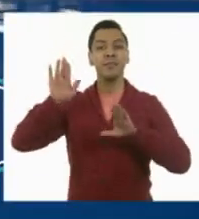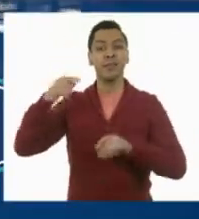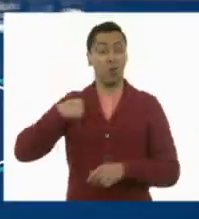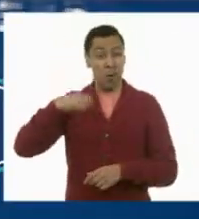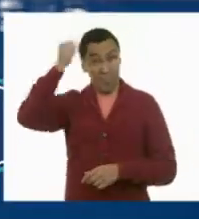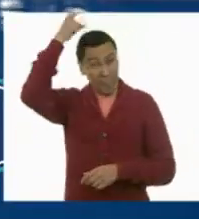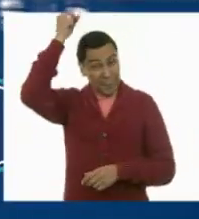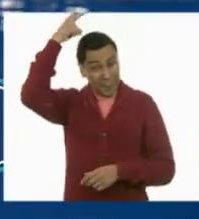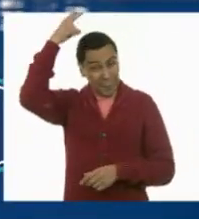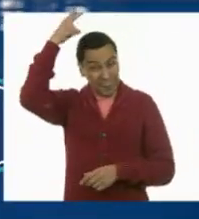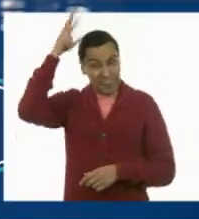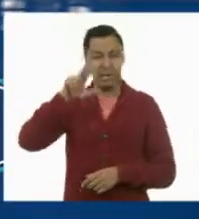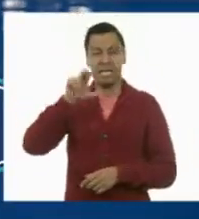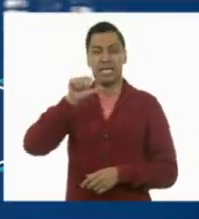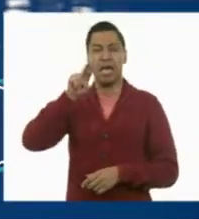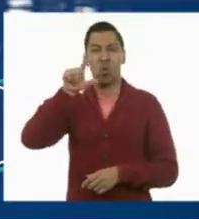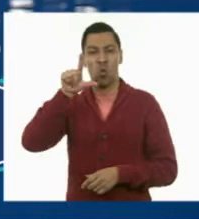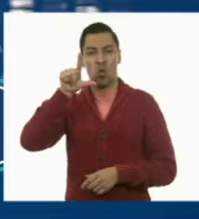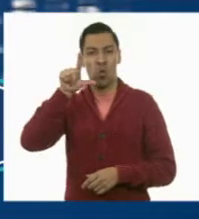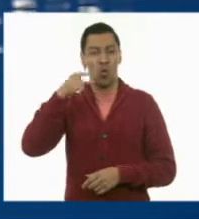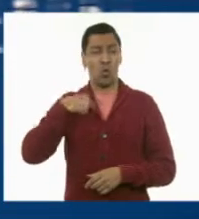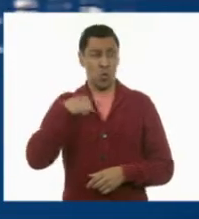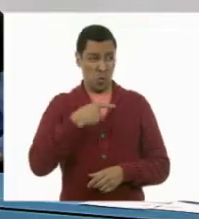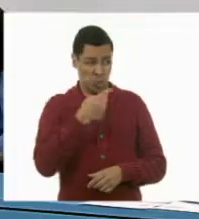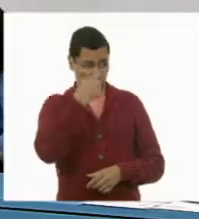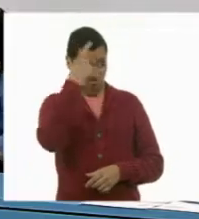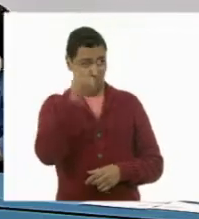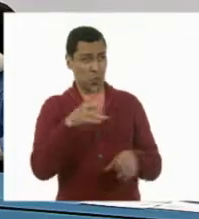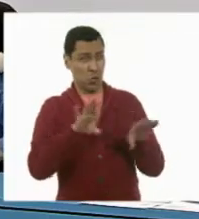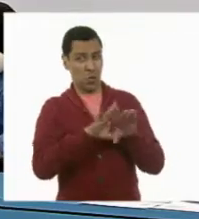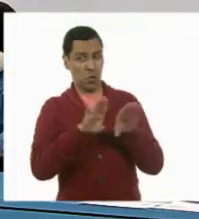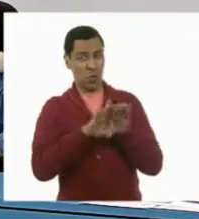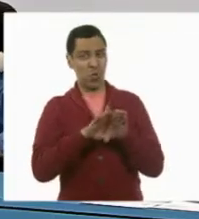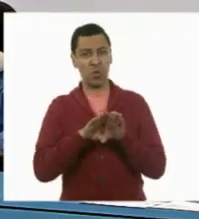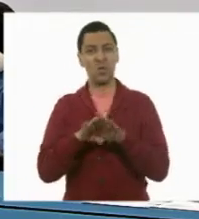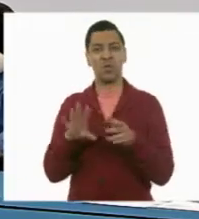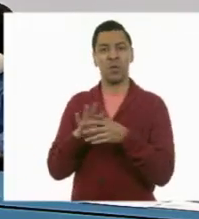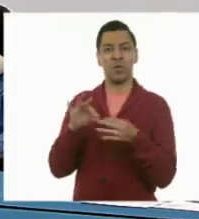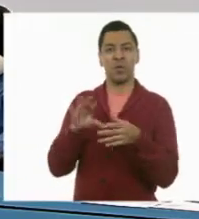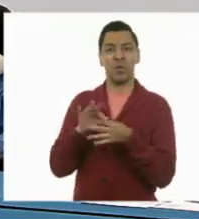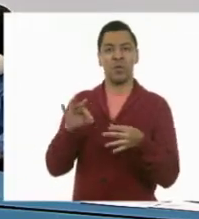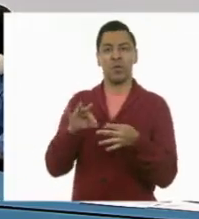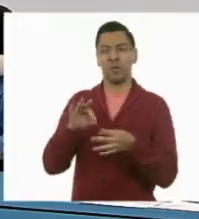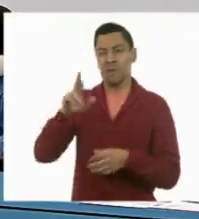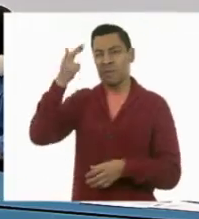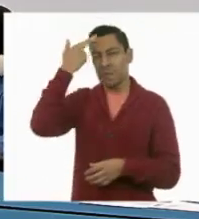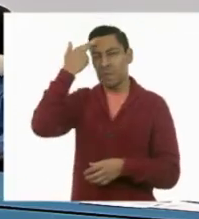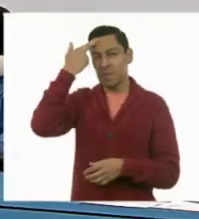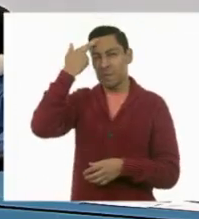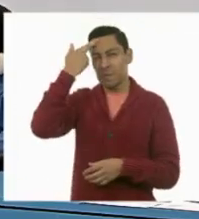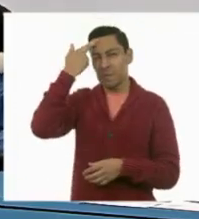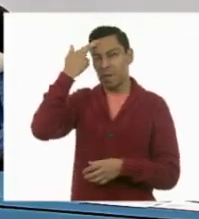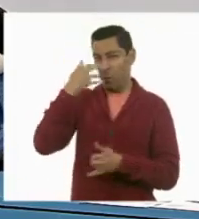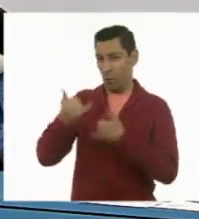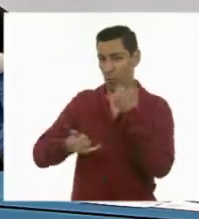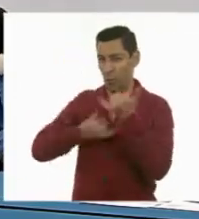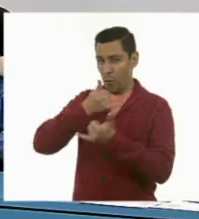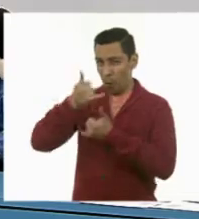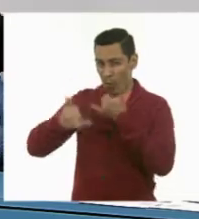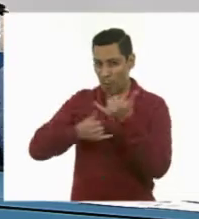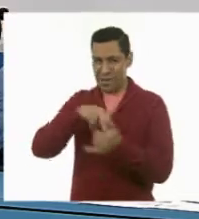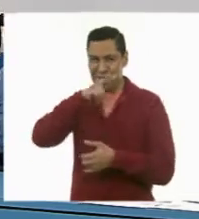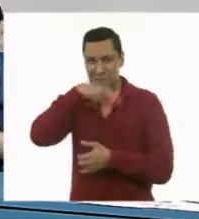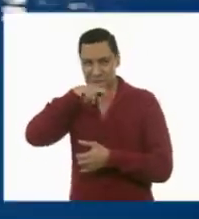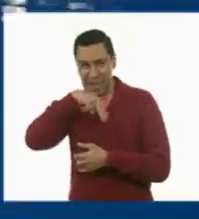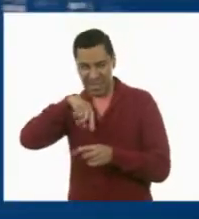Maestra, ¿nos puedes dar una pista? A ver, ¿se acuerdan de que jugamos serpientes y escaleras la